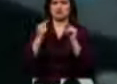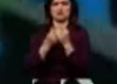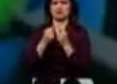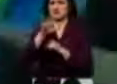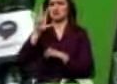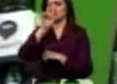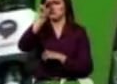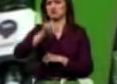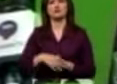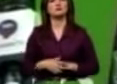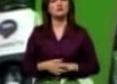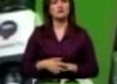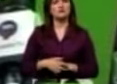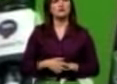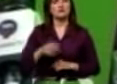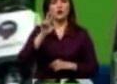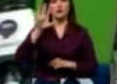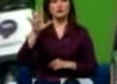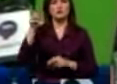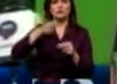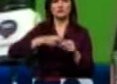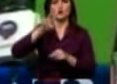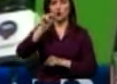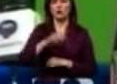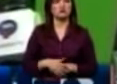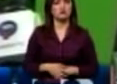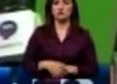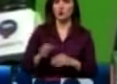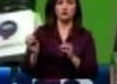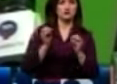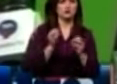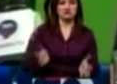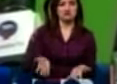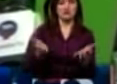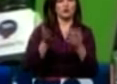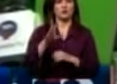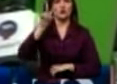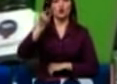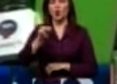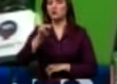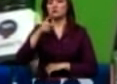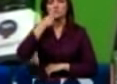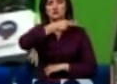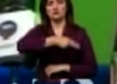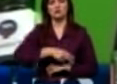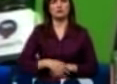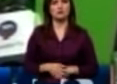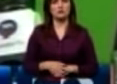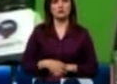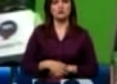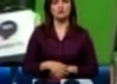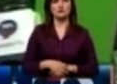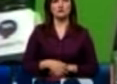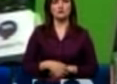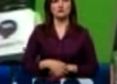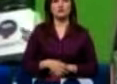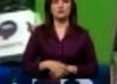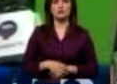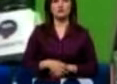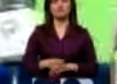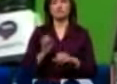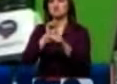Lasso. El movimiento Alianza País no ha estado presente de manera orgánica, no ha promovido estos hechos, no lo ha incitado y